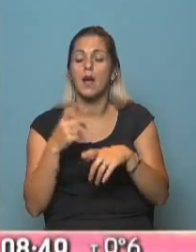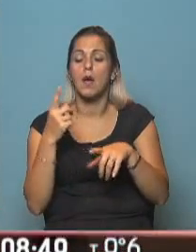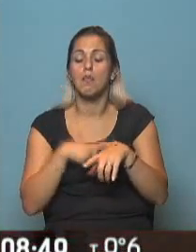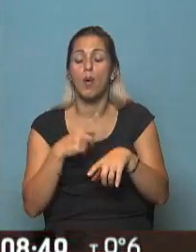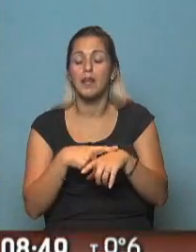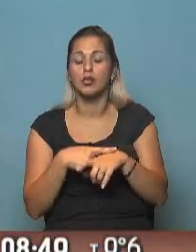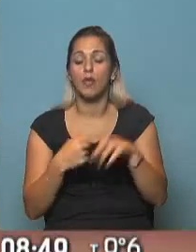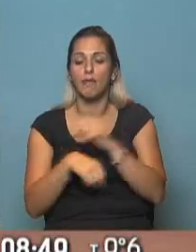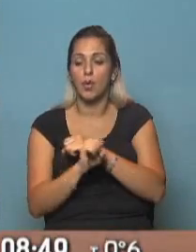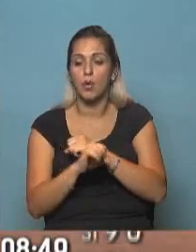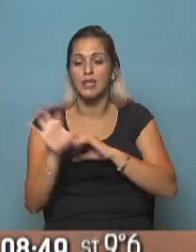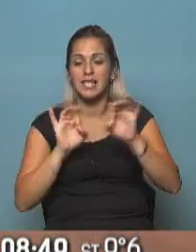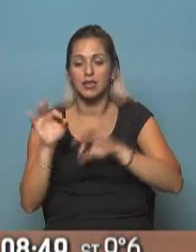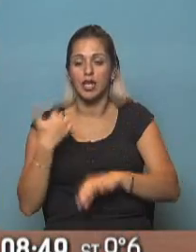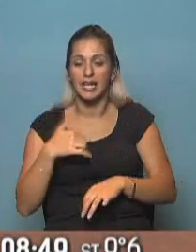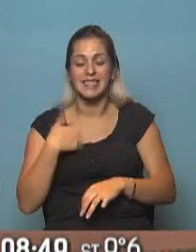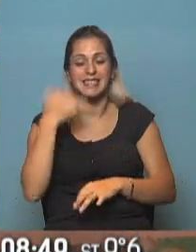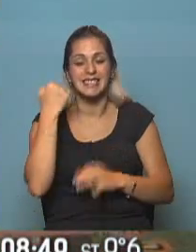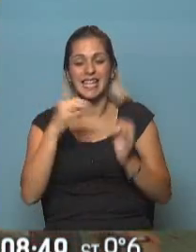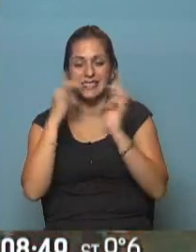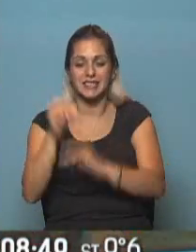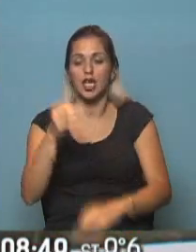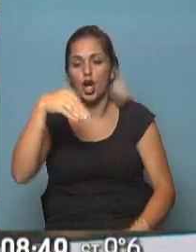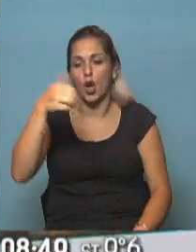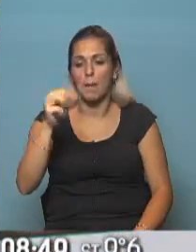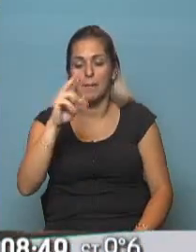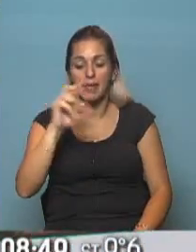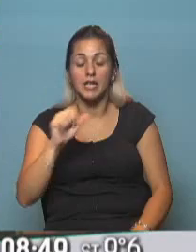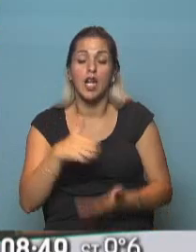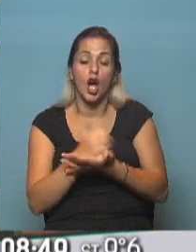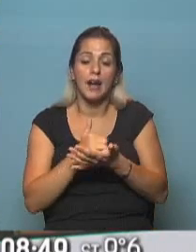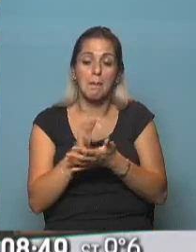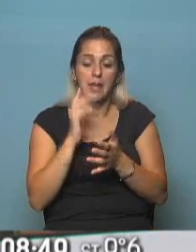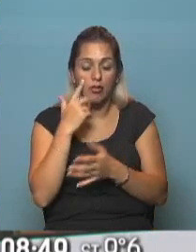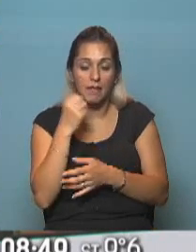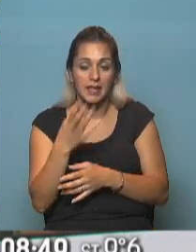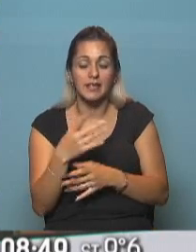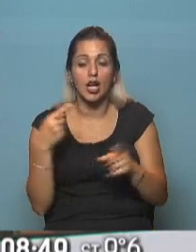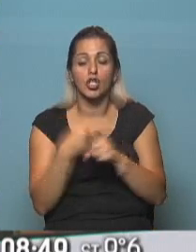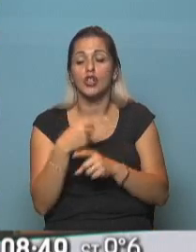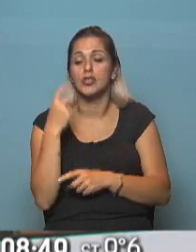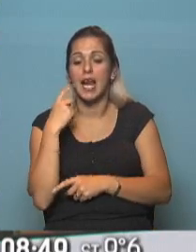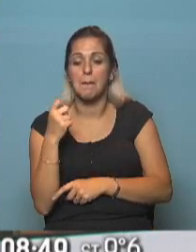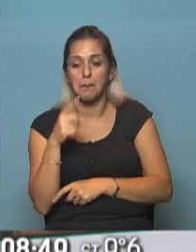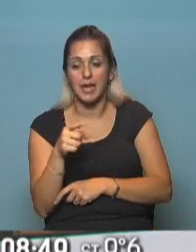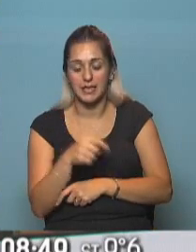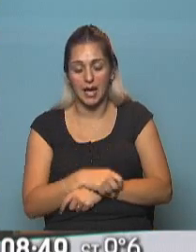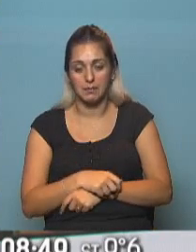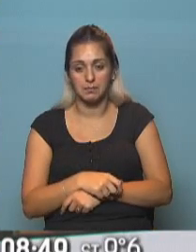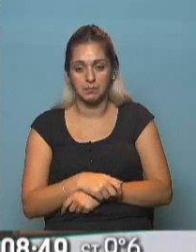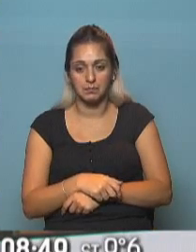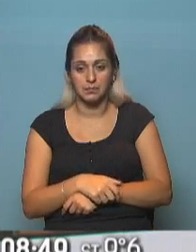Tiempo de selección argentina ya en Madrid, esperando por el compromiso ante el seleccionado local, ante España, en el predio del Real Madrid,